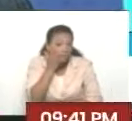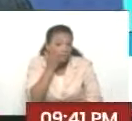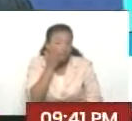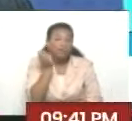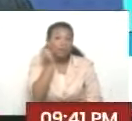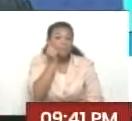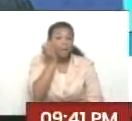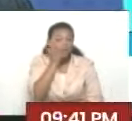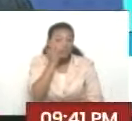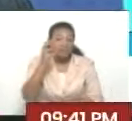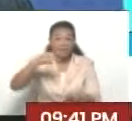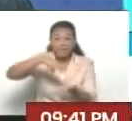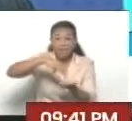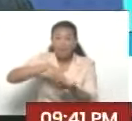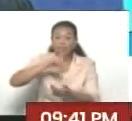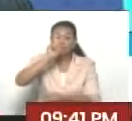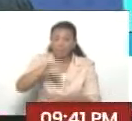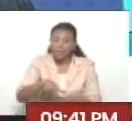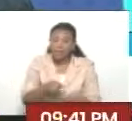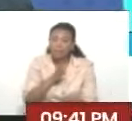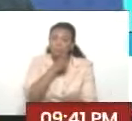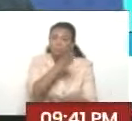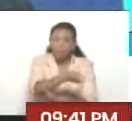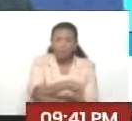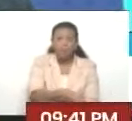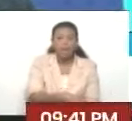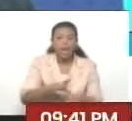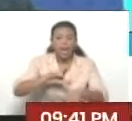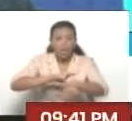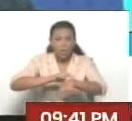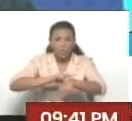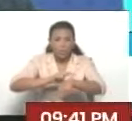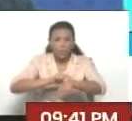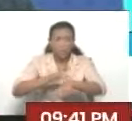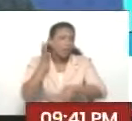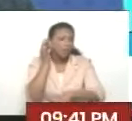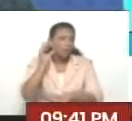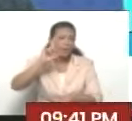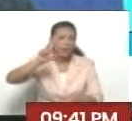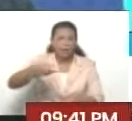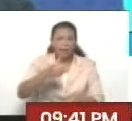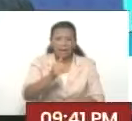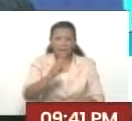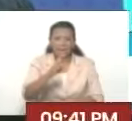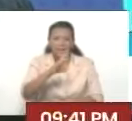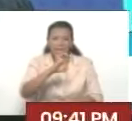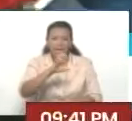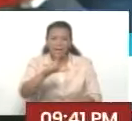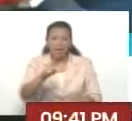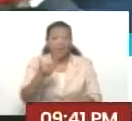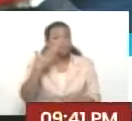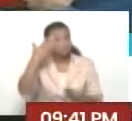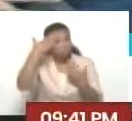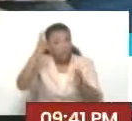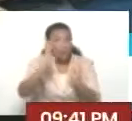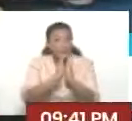la madrina de Miranda también. La doctora Gabriela Jiménez, me la atiende bien por